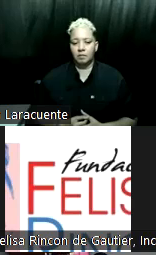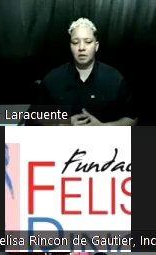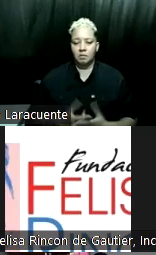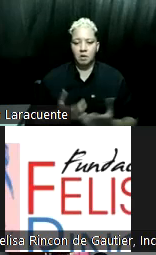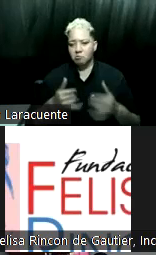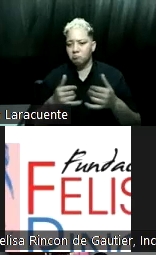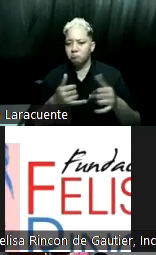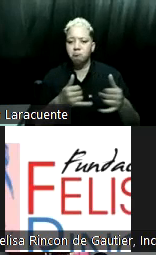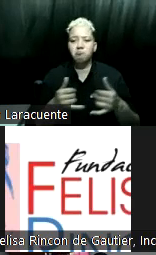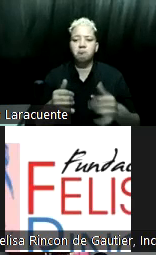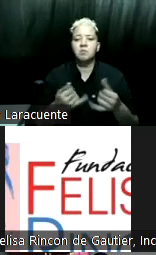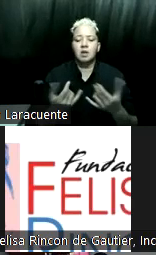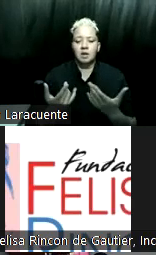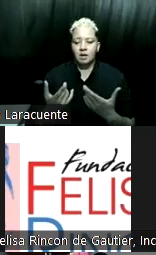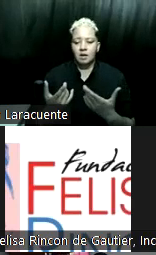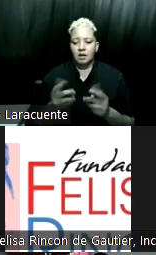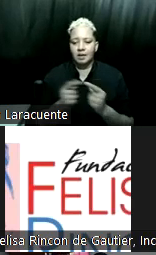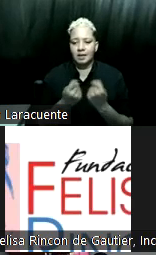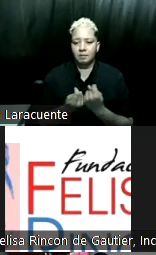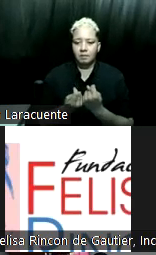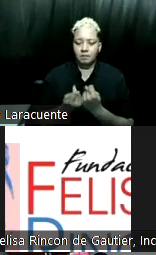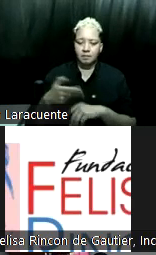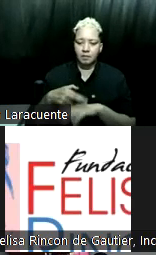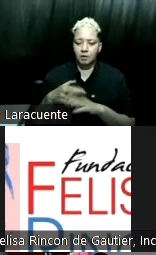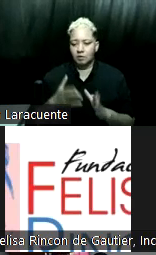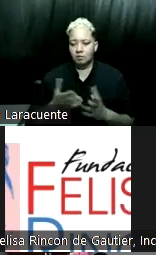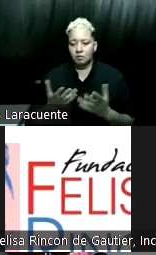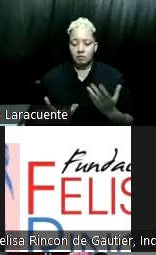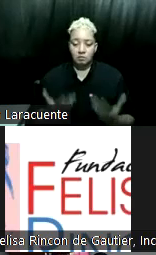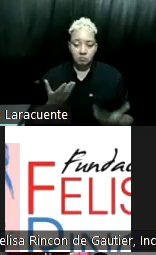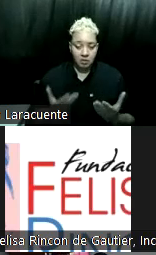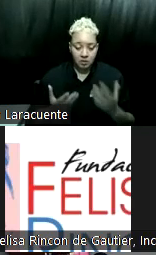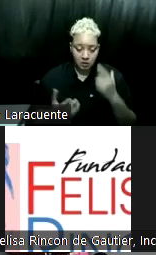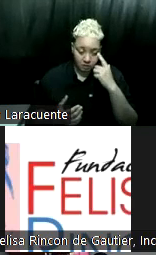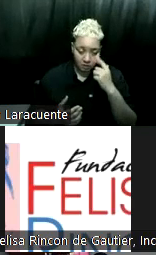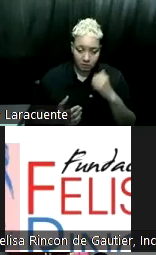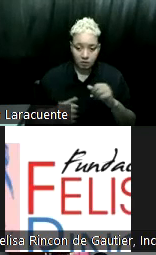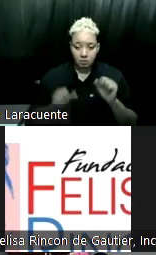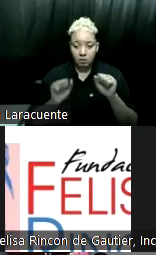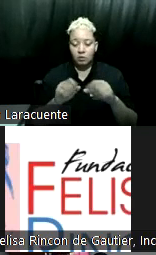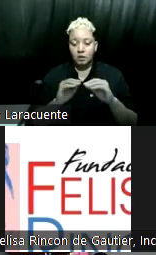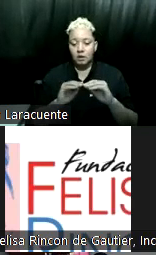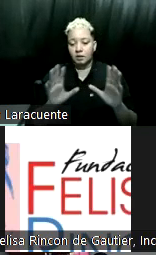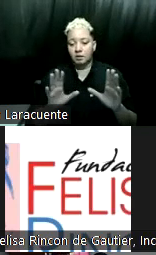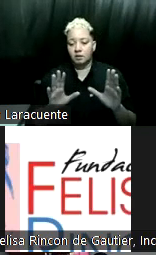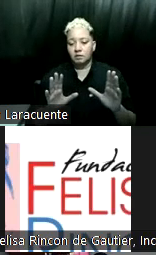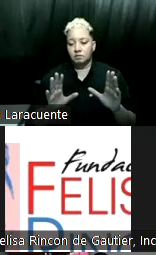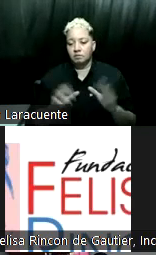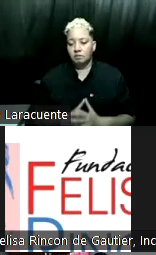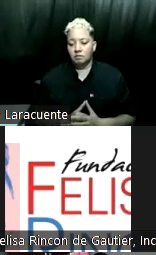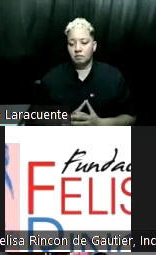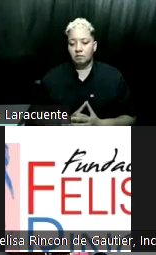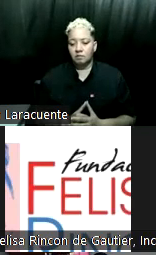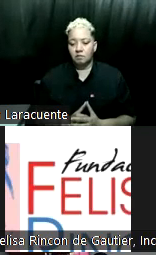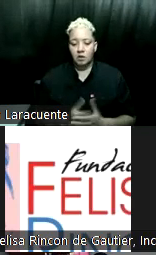el equipo de puertorriqueño. Por el equipo puertorriqueño quizás me pueden aclarar amigos de la